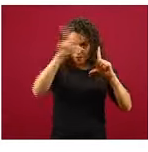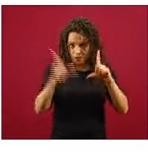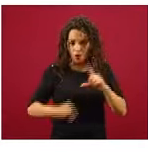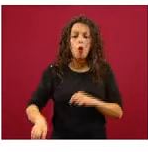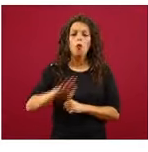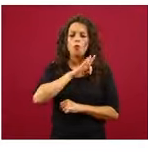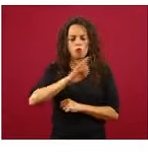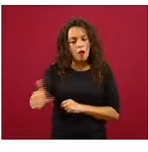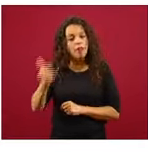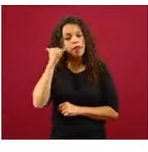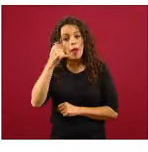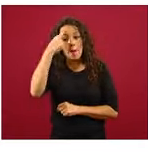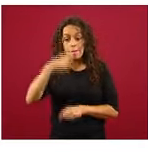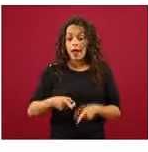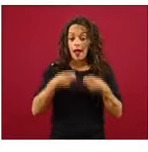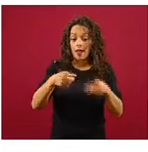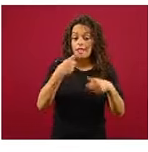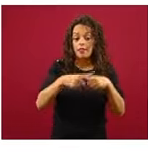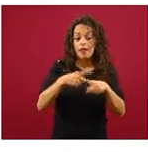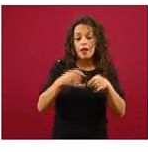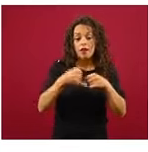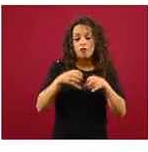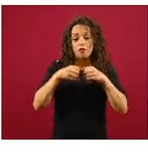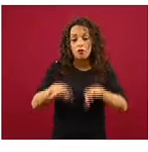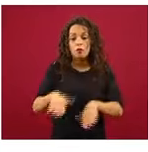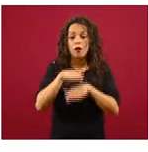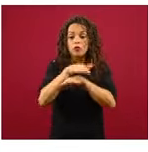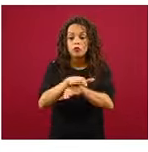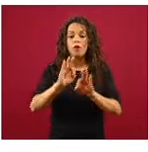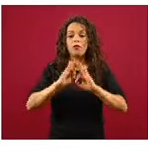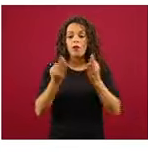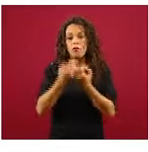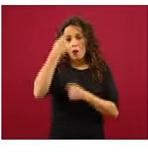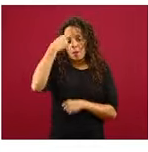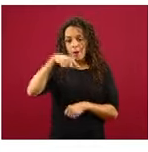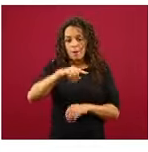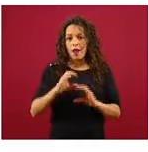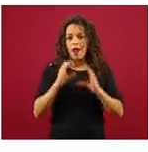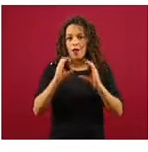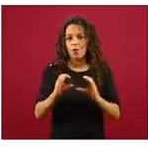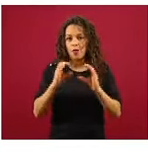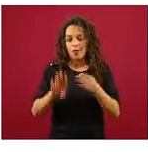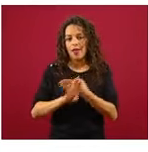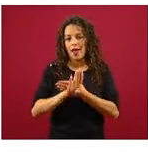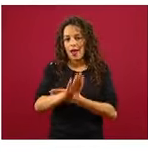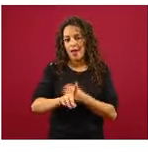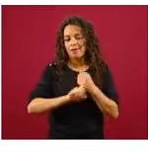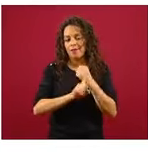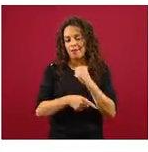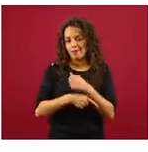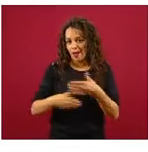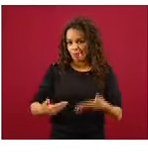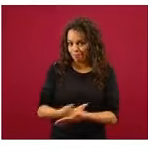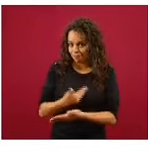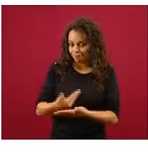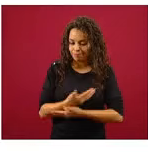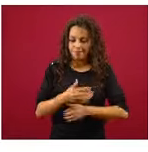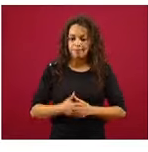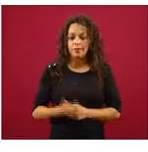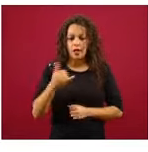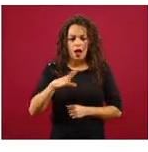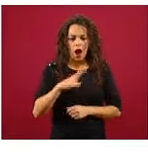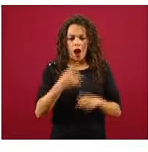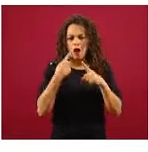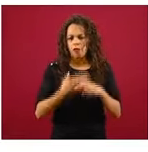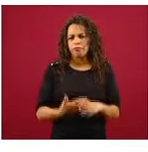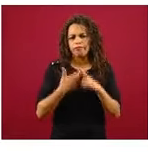sobre los diferentes métodos anticonceptivos que están disponibles, pero también se ofrece una gama amplia